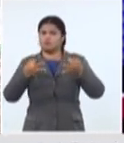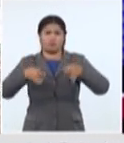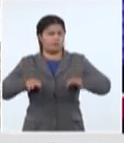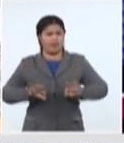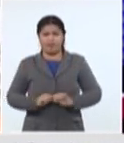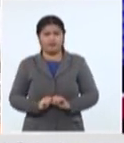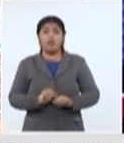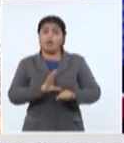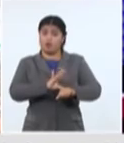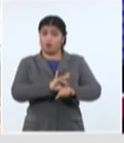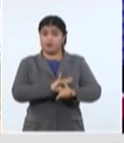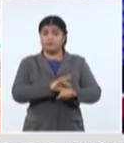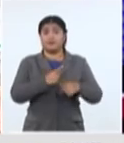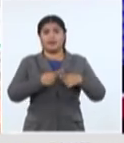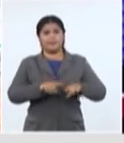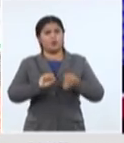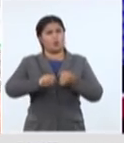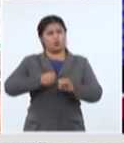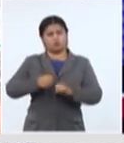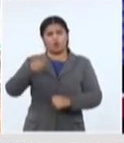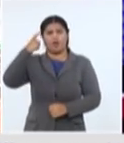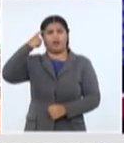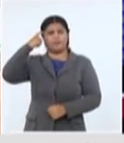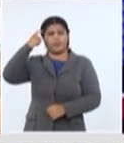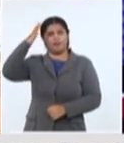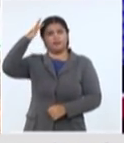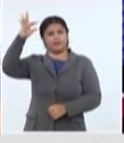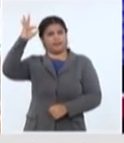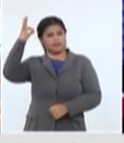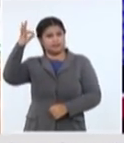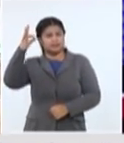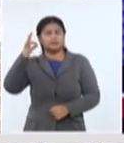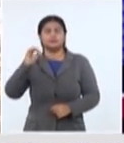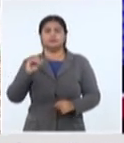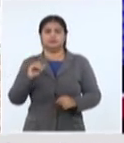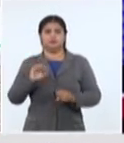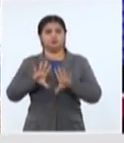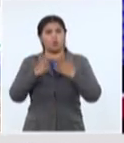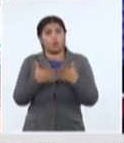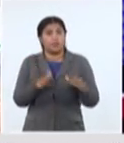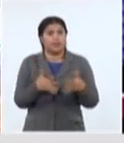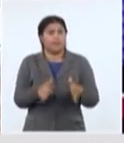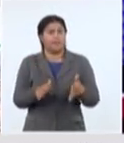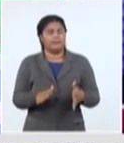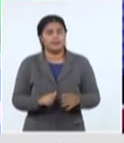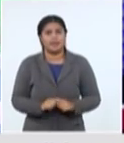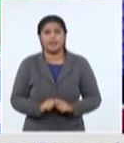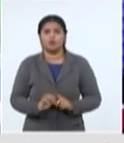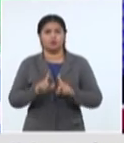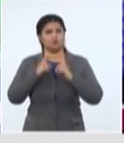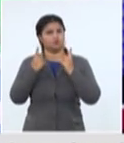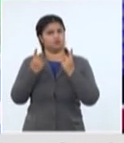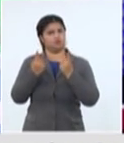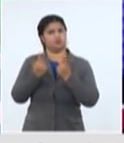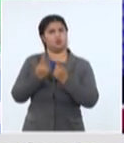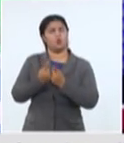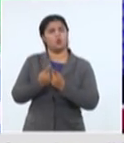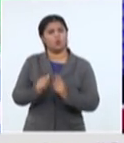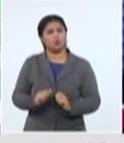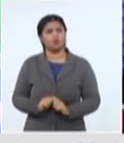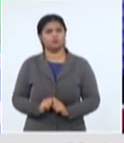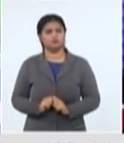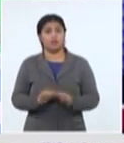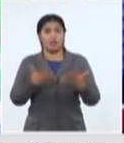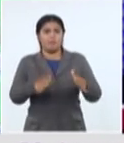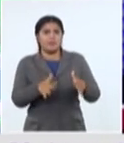a controlar los estados emocionales de ansiedad, de estrés, de fatiga pandémica? ¿Cuáles serían otras recomendaciones? Claro, y